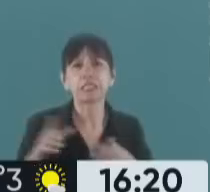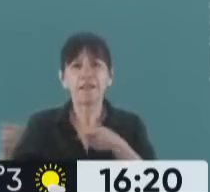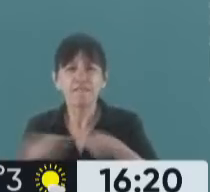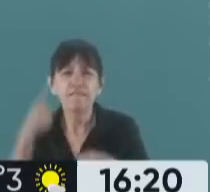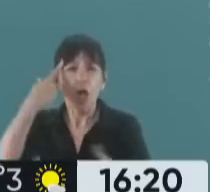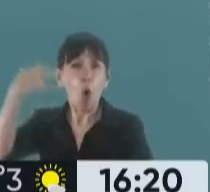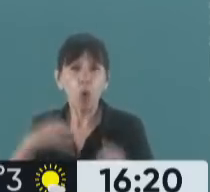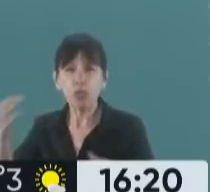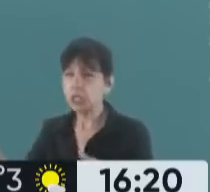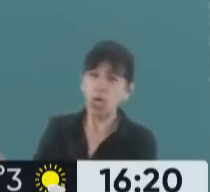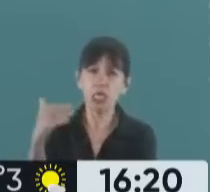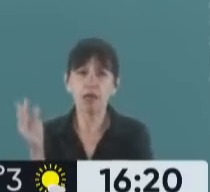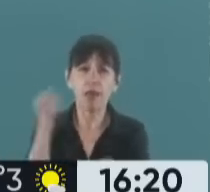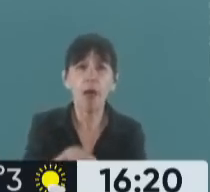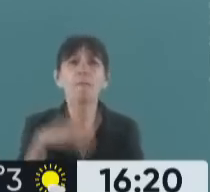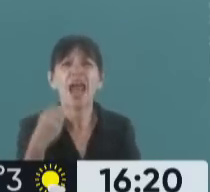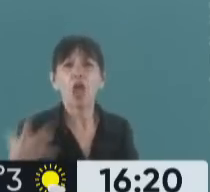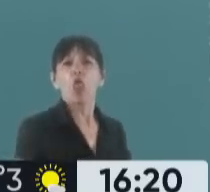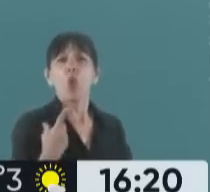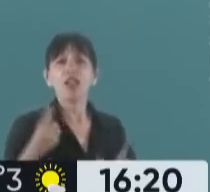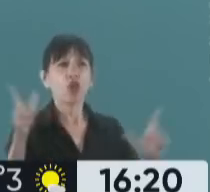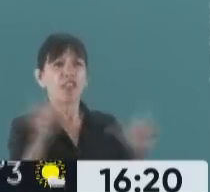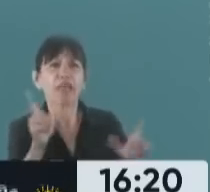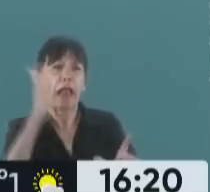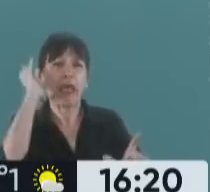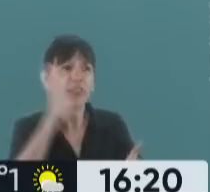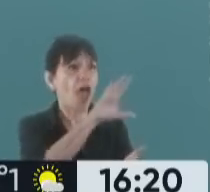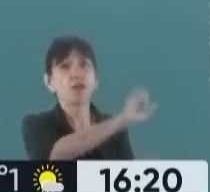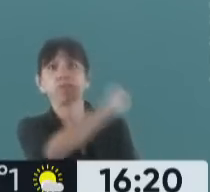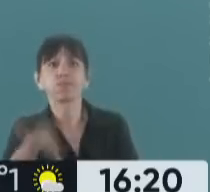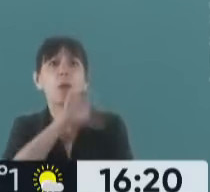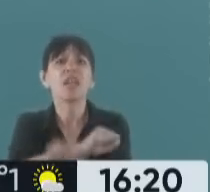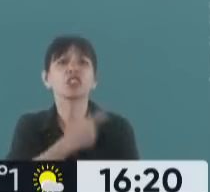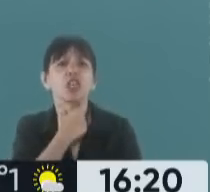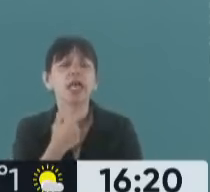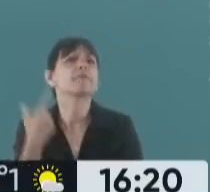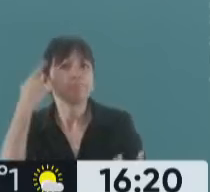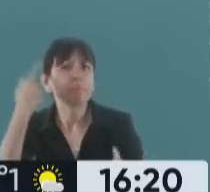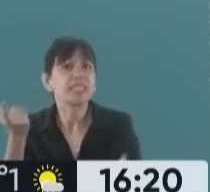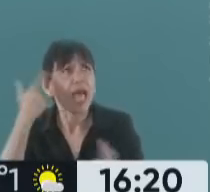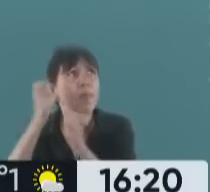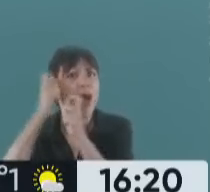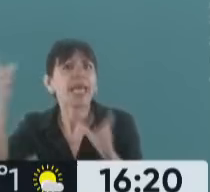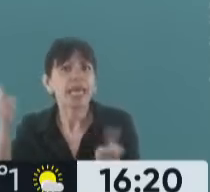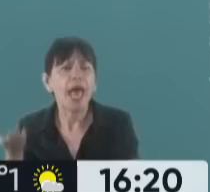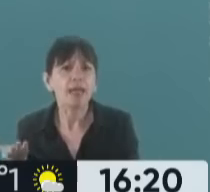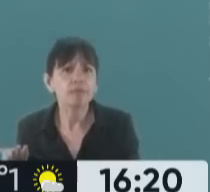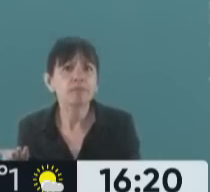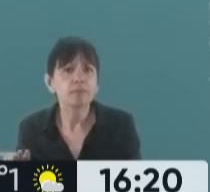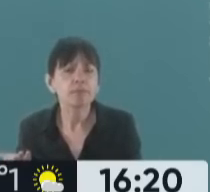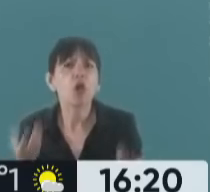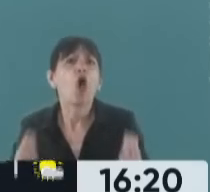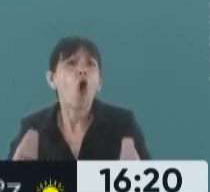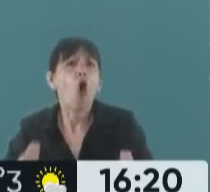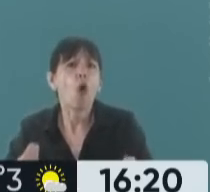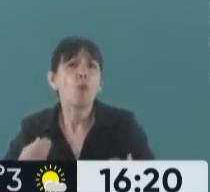al dueño de algún medio de comunicación más cercano a ellos, ¿no? Pensemos solo de qué manera estaría